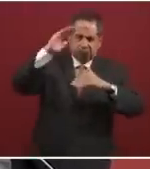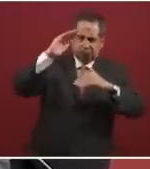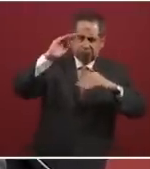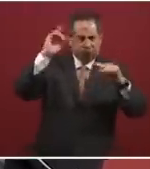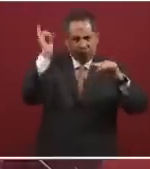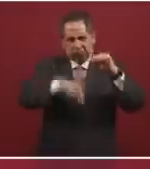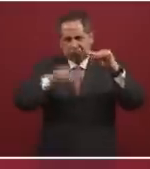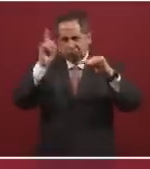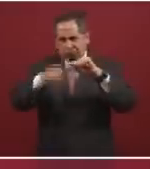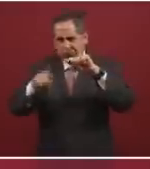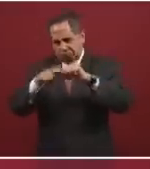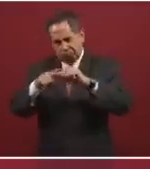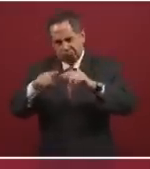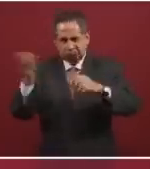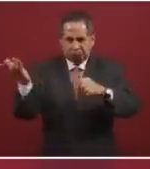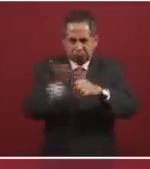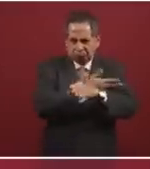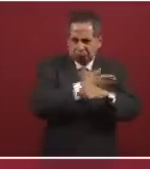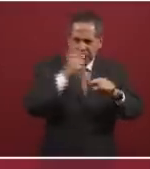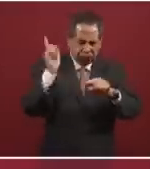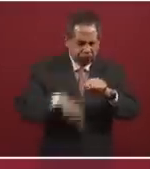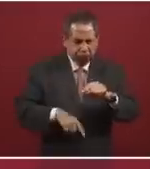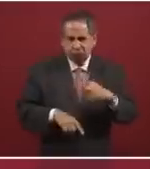Vamos a cortar el copete.